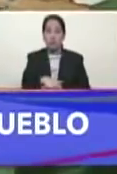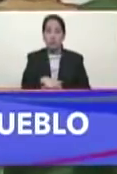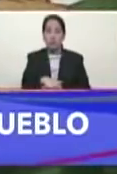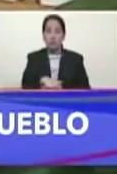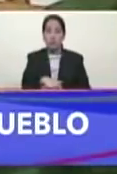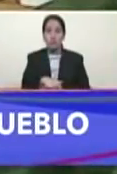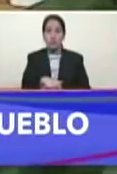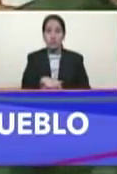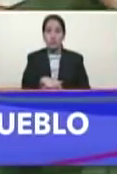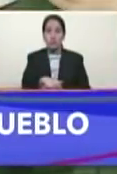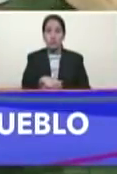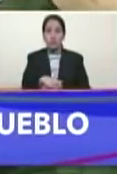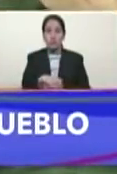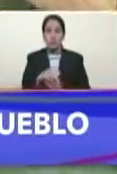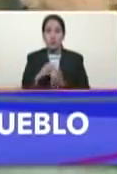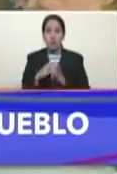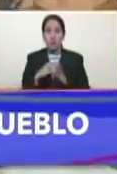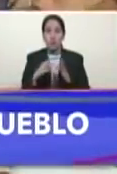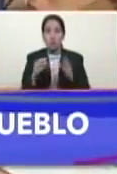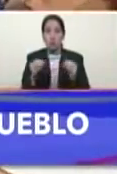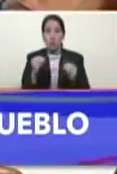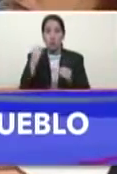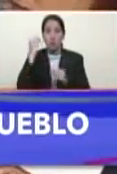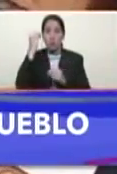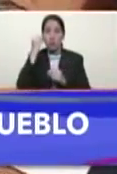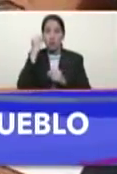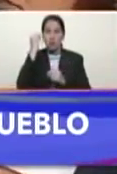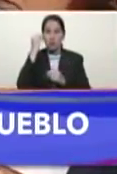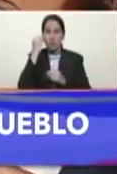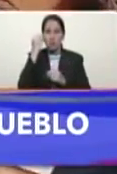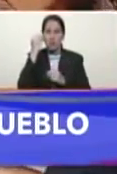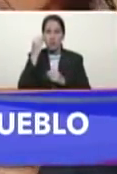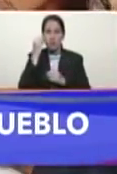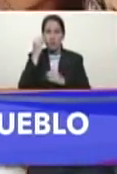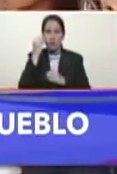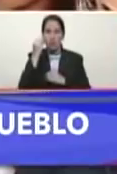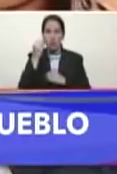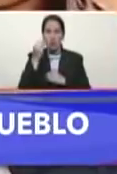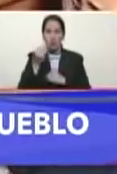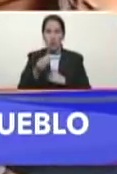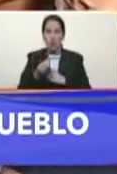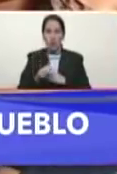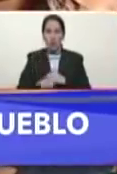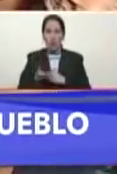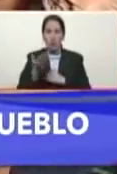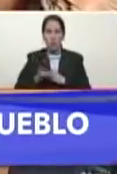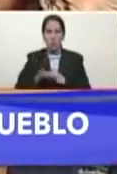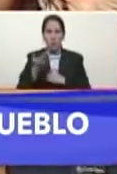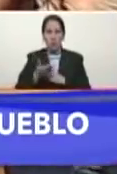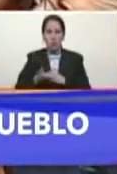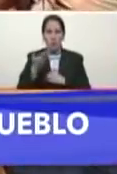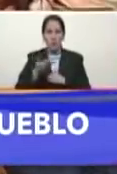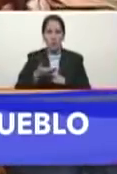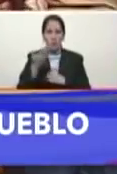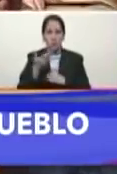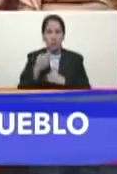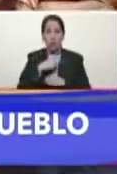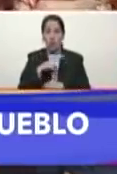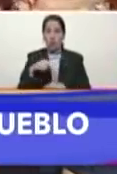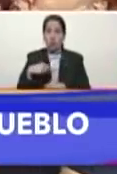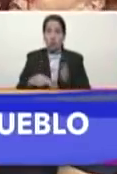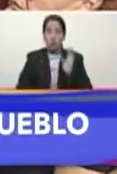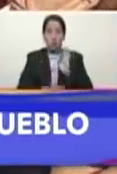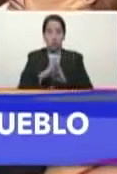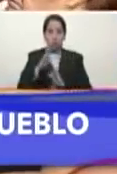Todas estas reflexiones son importantes, porque nosotros estamos desarrollando el Plan